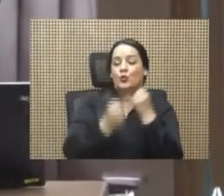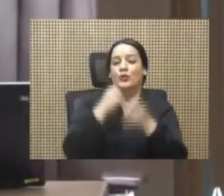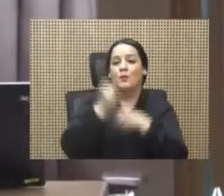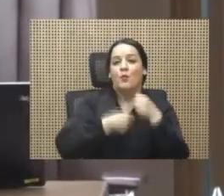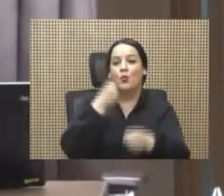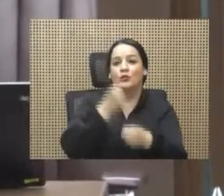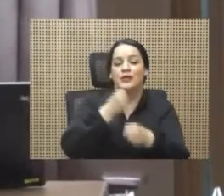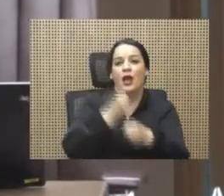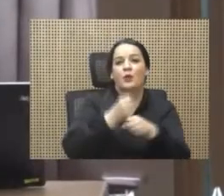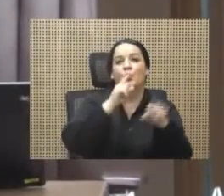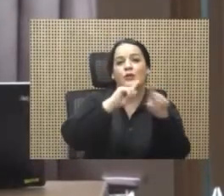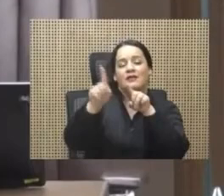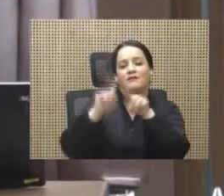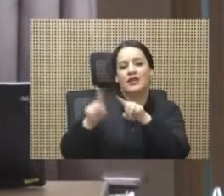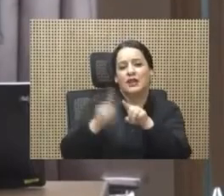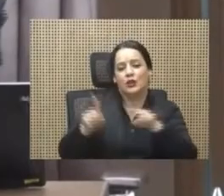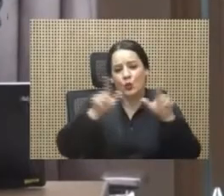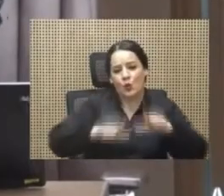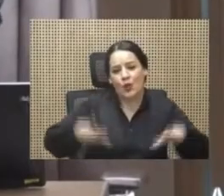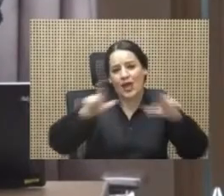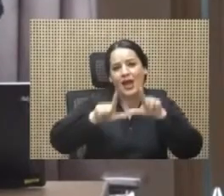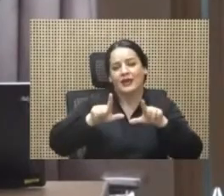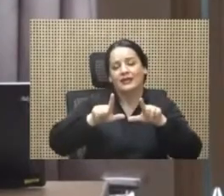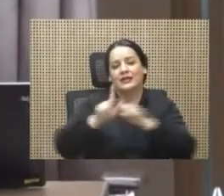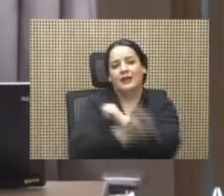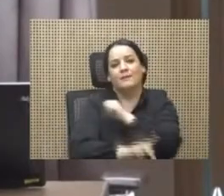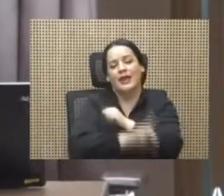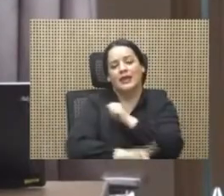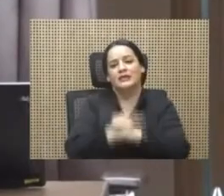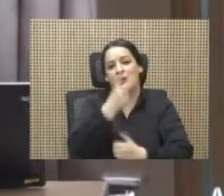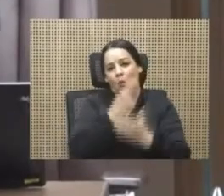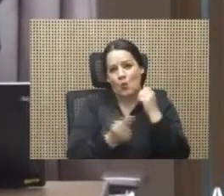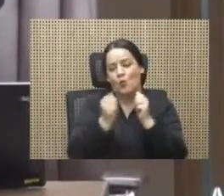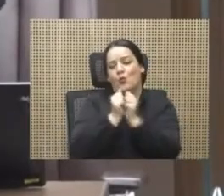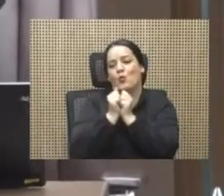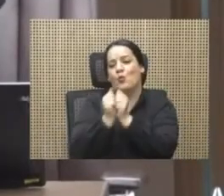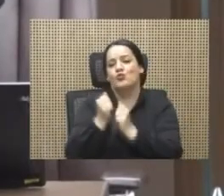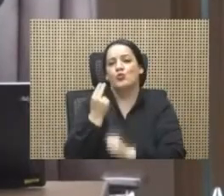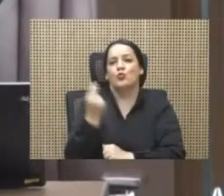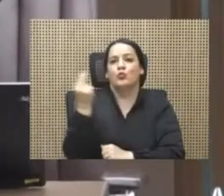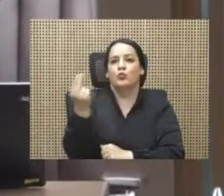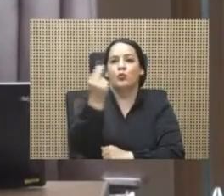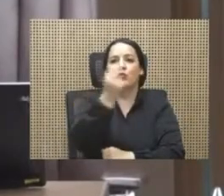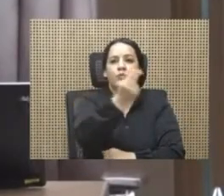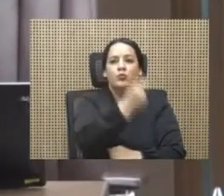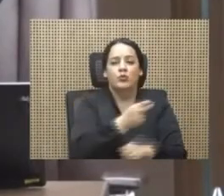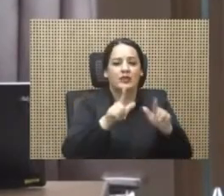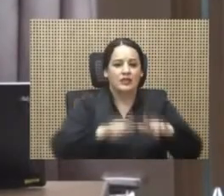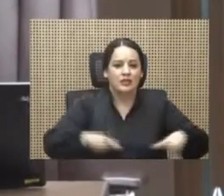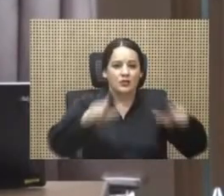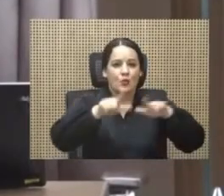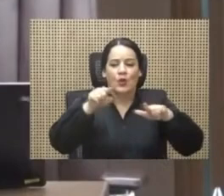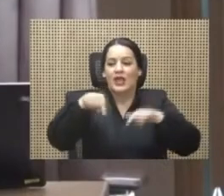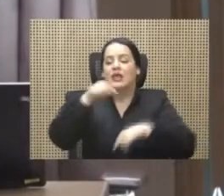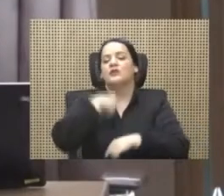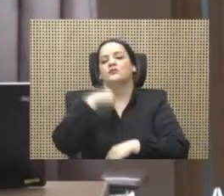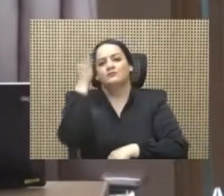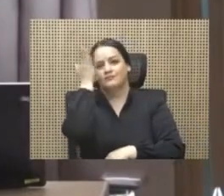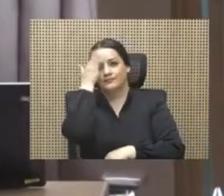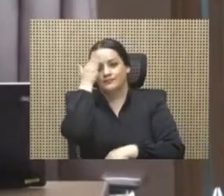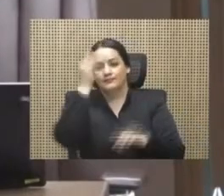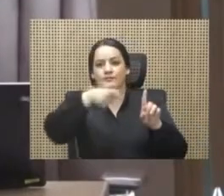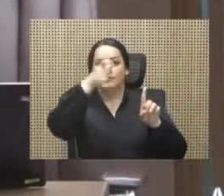del país y puedo dar fe de que se trata de una persona tremendamente